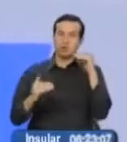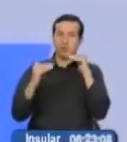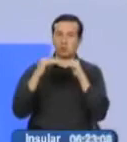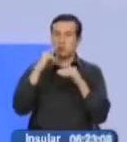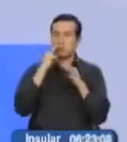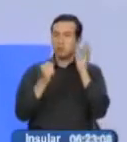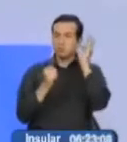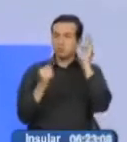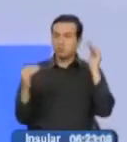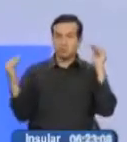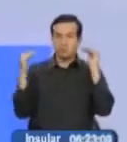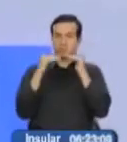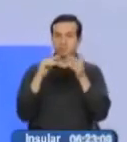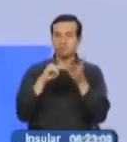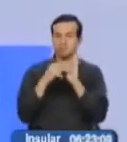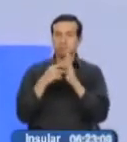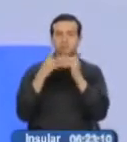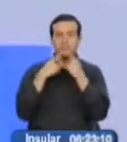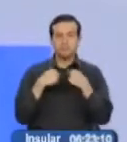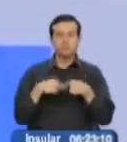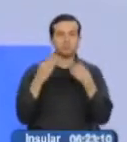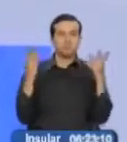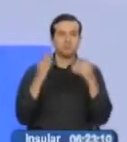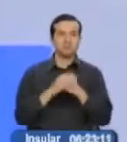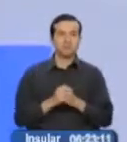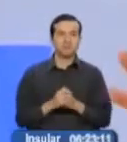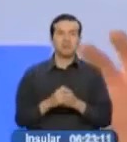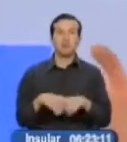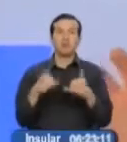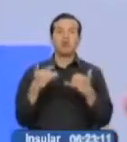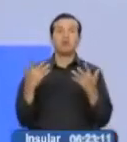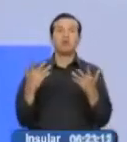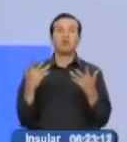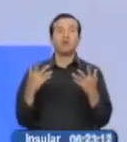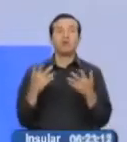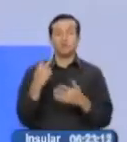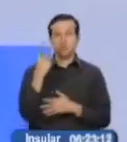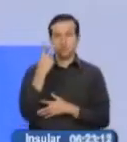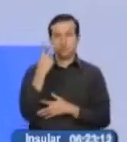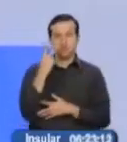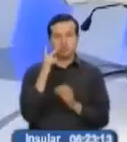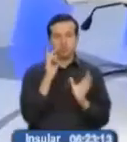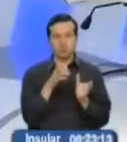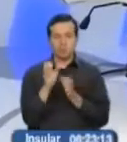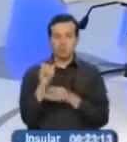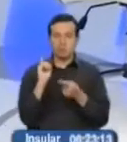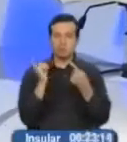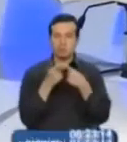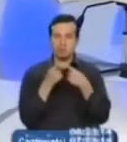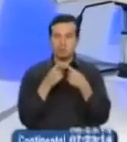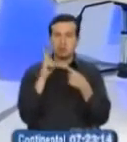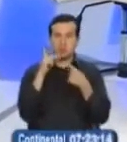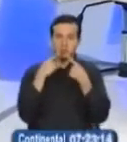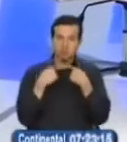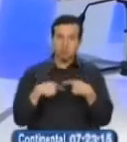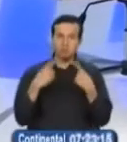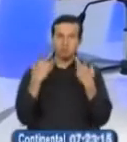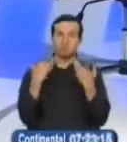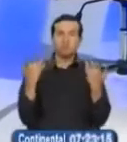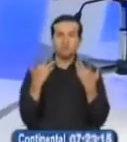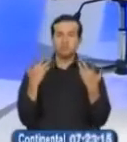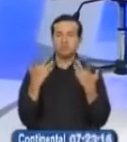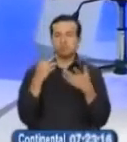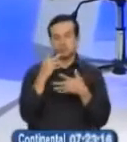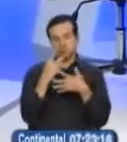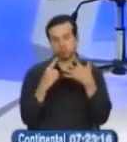hombres y mujeres lo que contiene esta declaración. Esta declaración está compuesta por dos partes. La primera parte, que es la declaración donde se